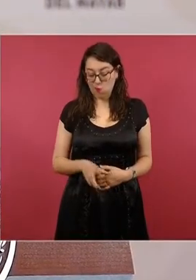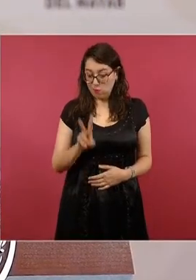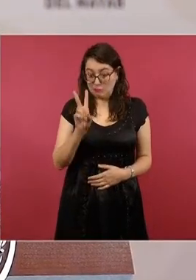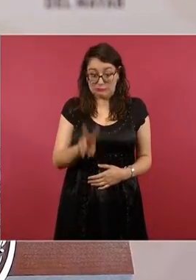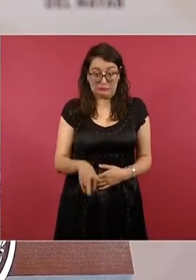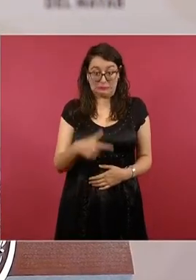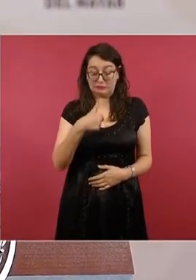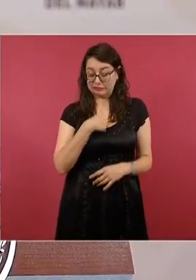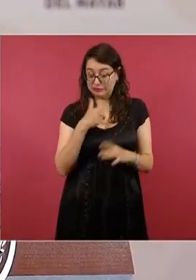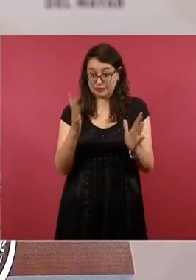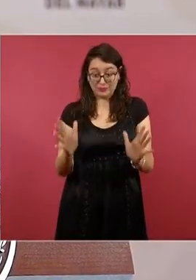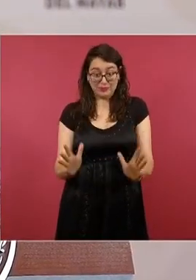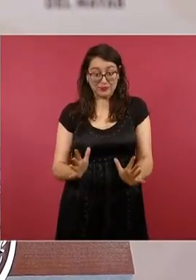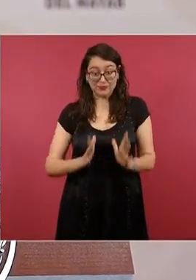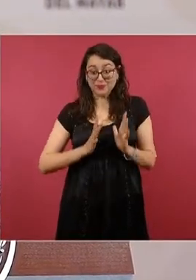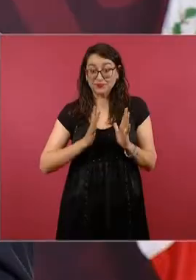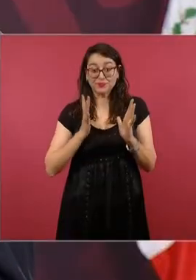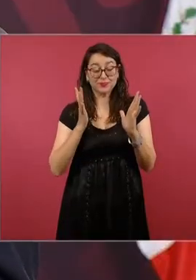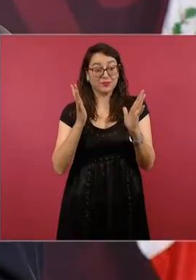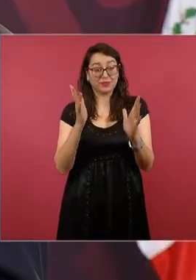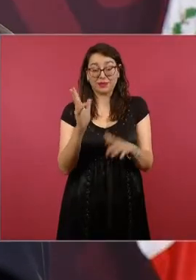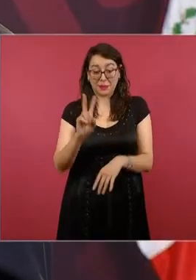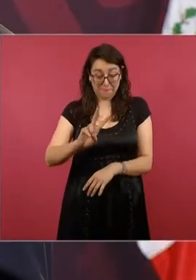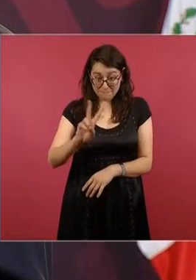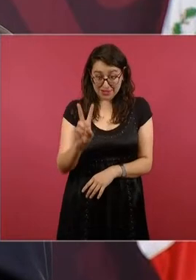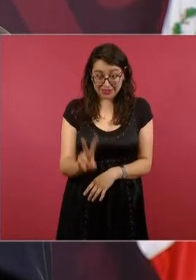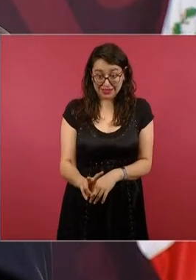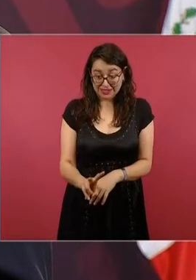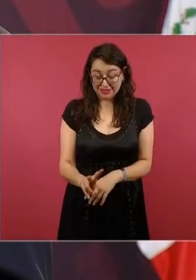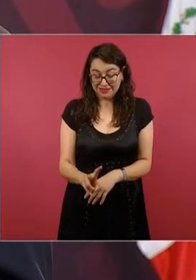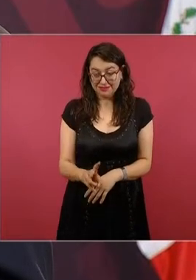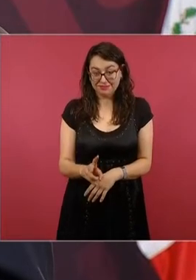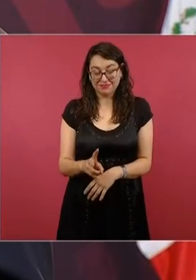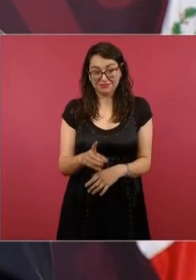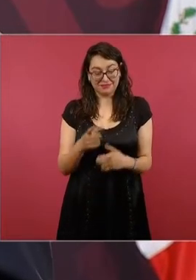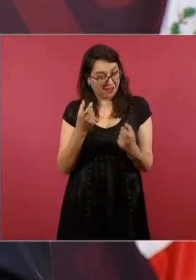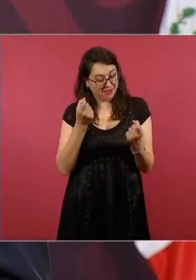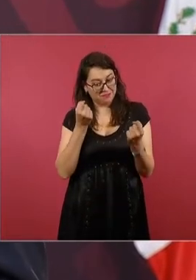sorprendido, de que